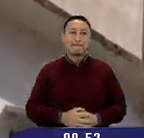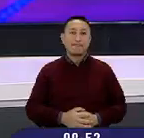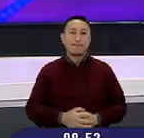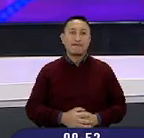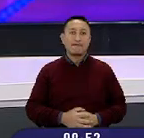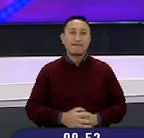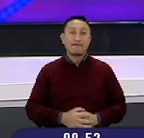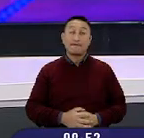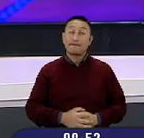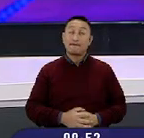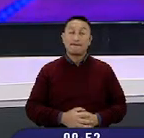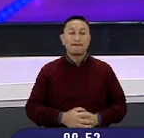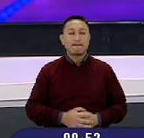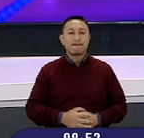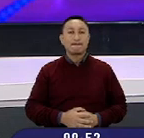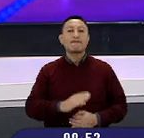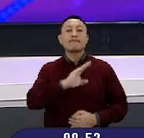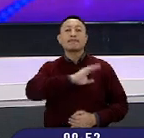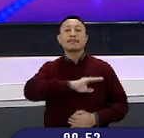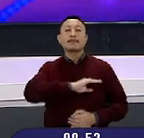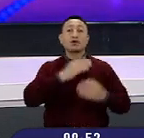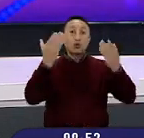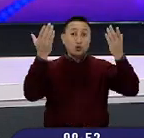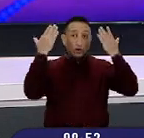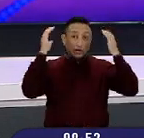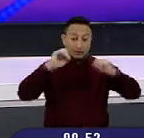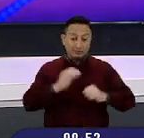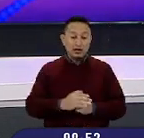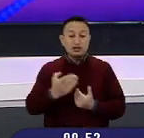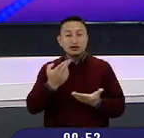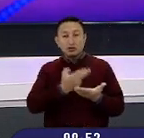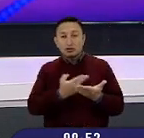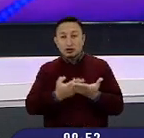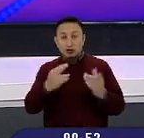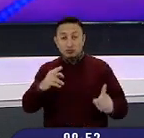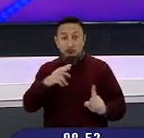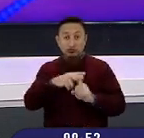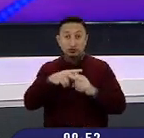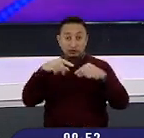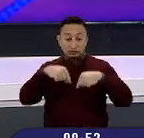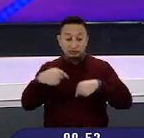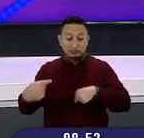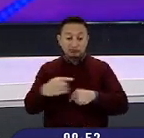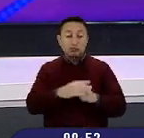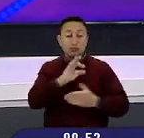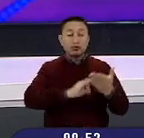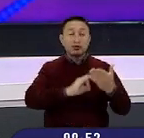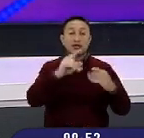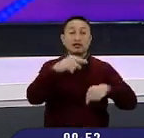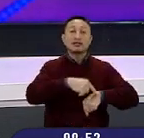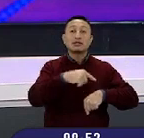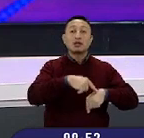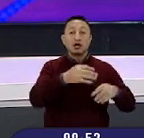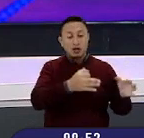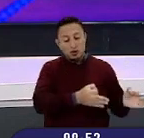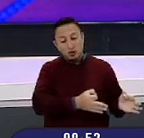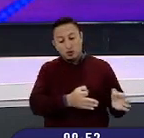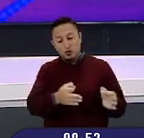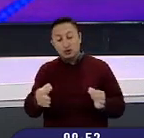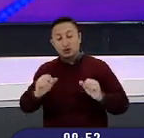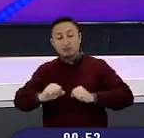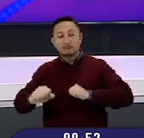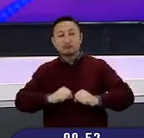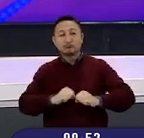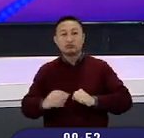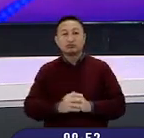Morales. El municipio de Guayaquil, mediante una sesión extraordinaria, aprobó una prórroga en el periodo del trámite de